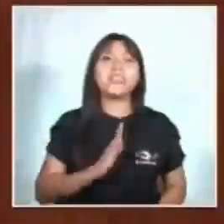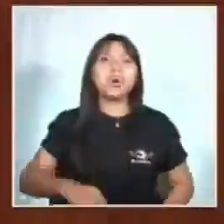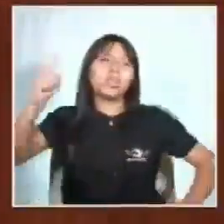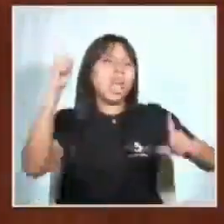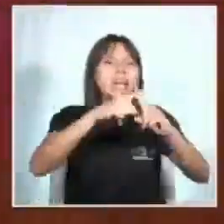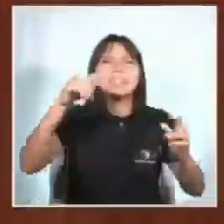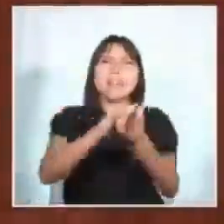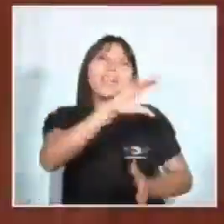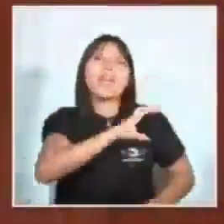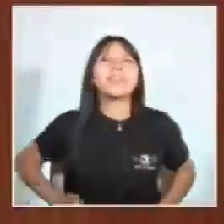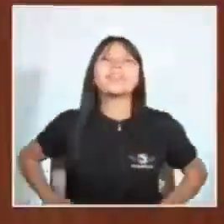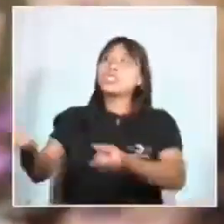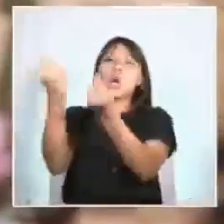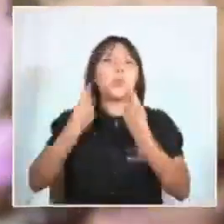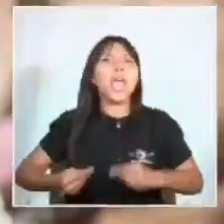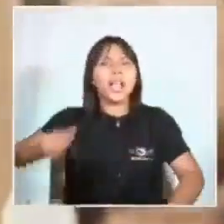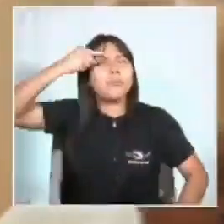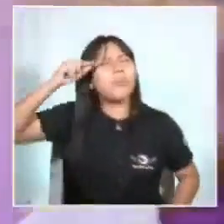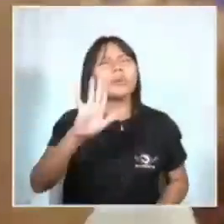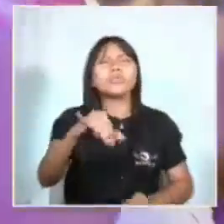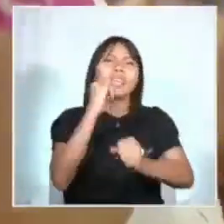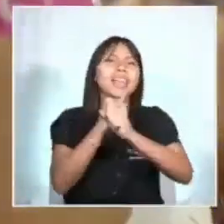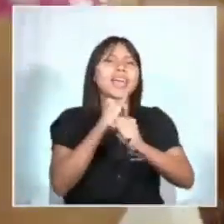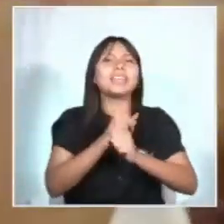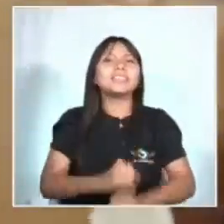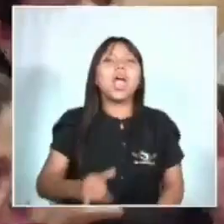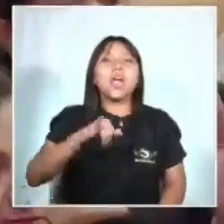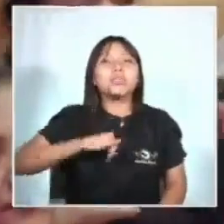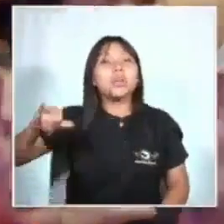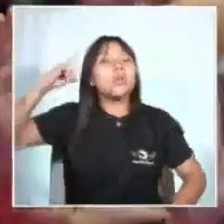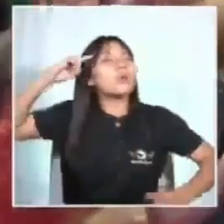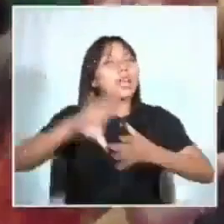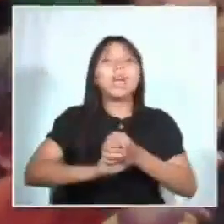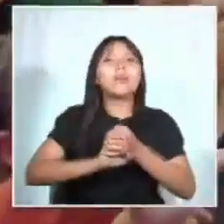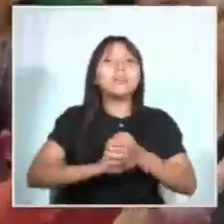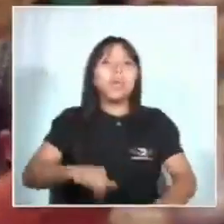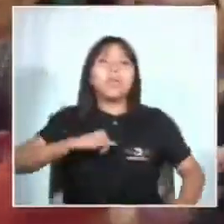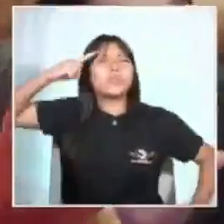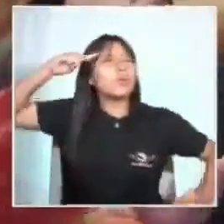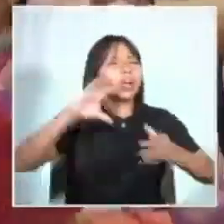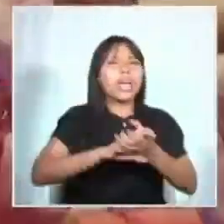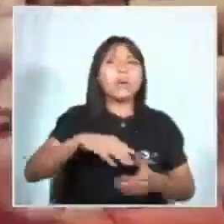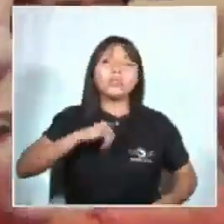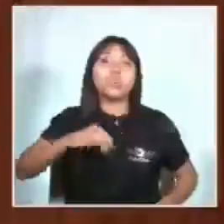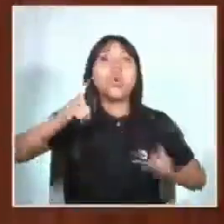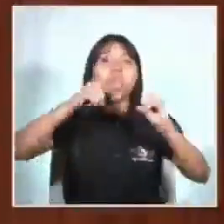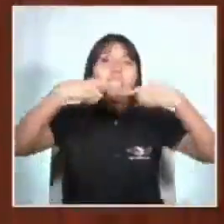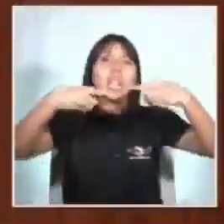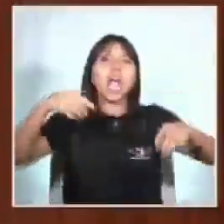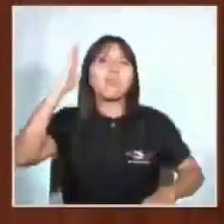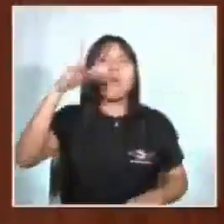hasta que Cristo venga por su iglesia. Yo lo creo, yo lo declaro, yo